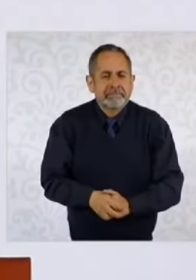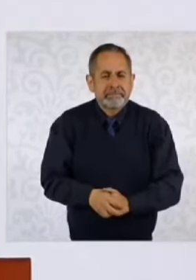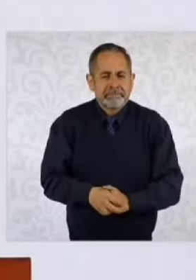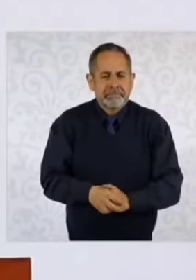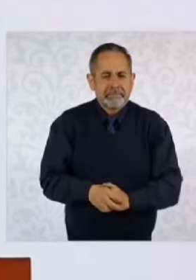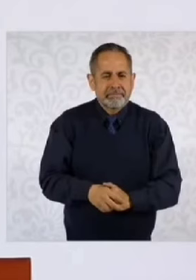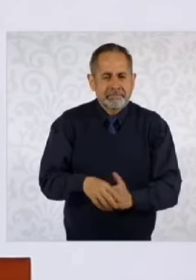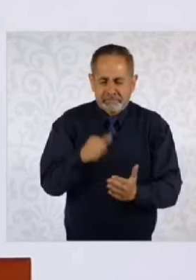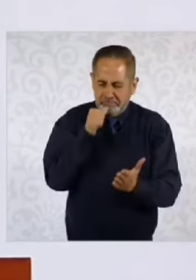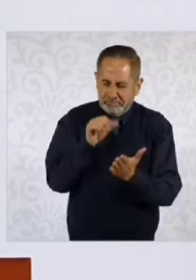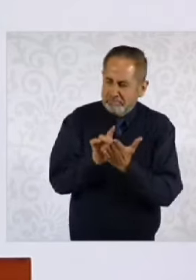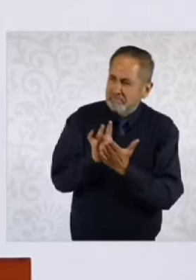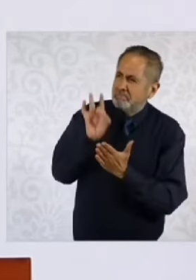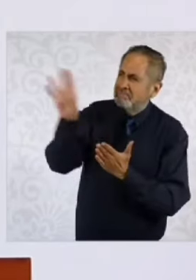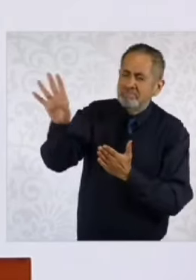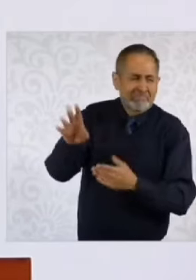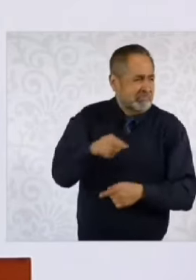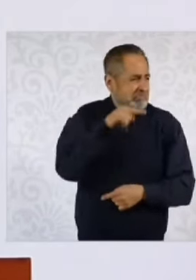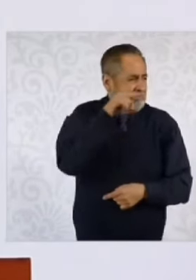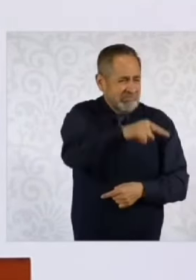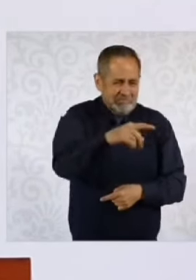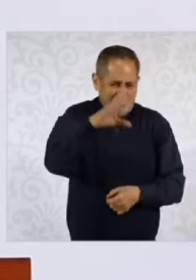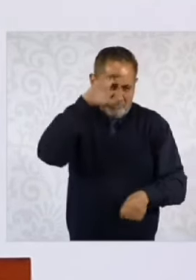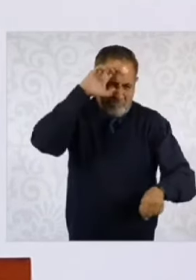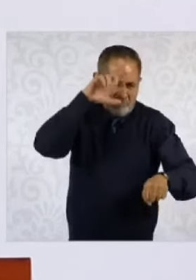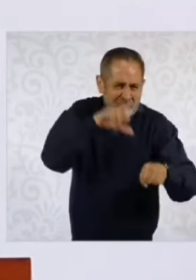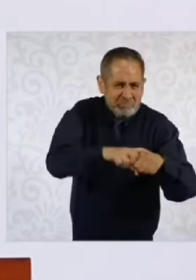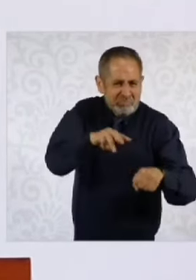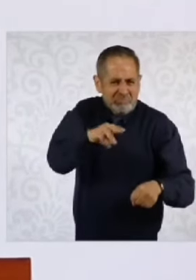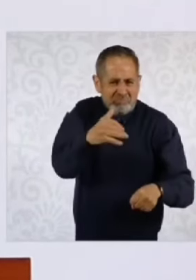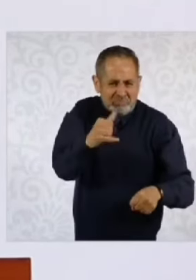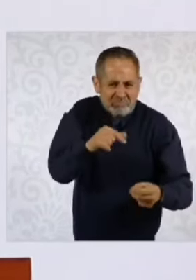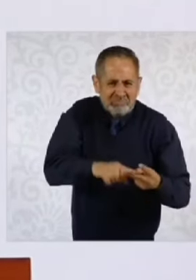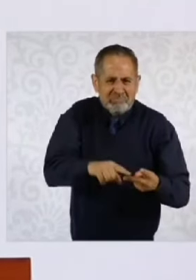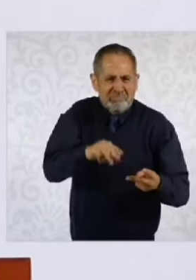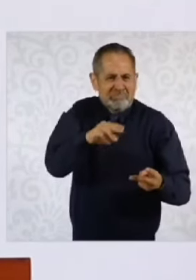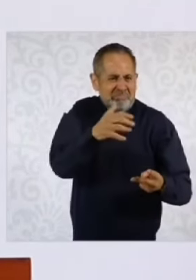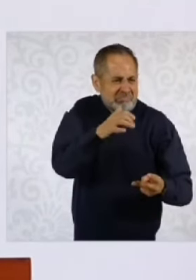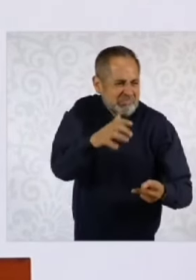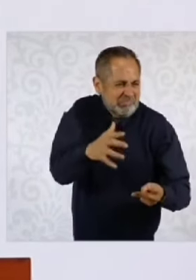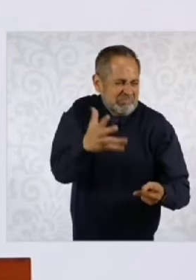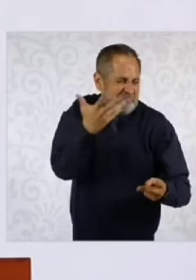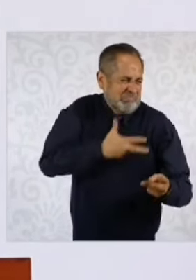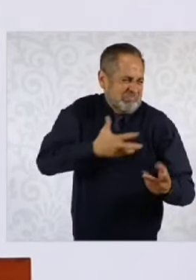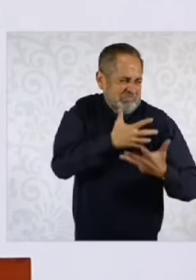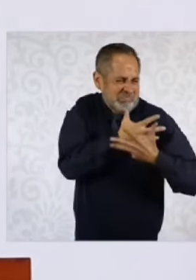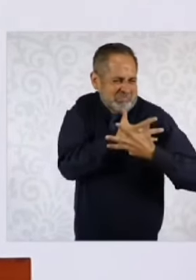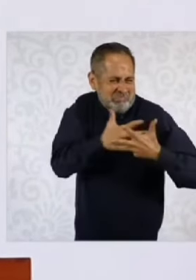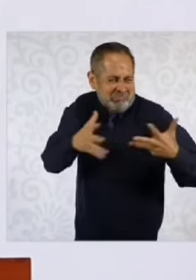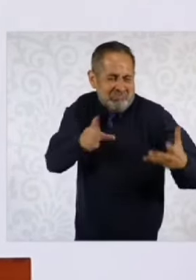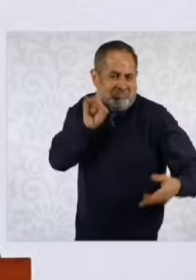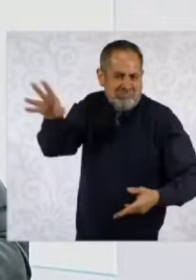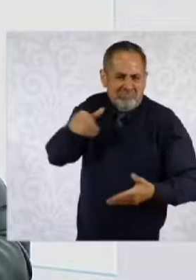la grandeza de la cultura maya, la grandeza de la cultura mexica.